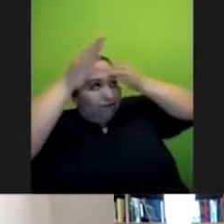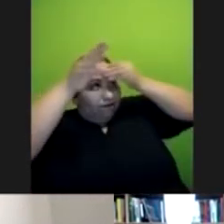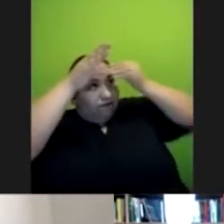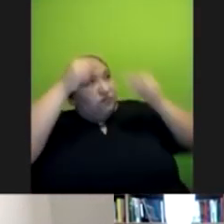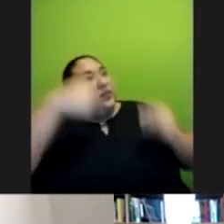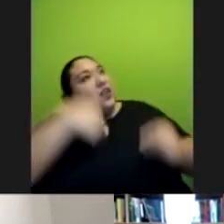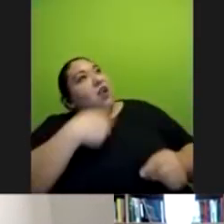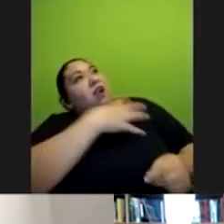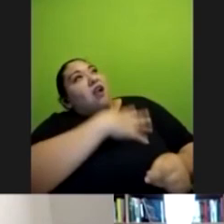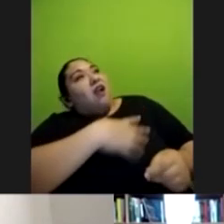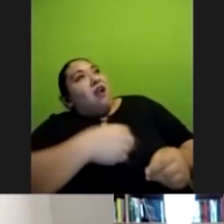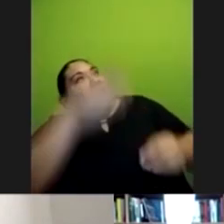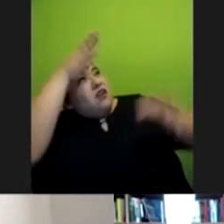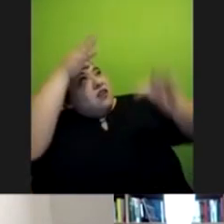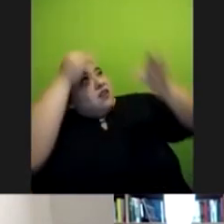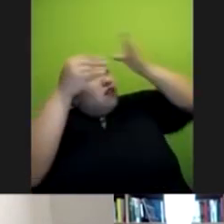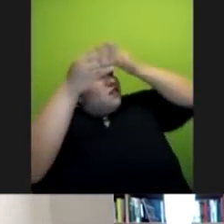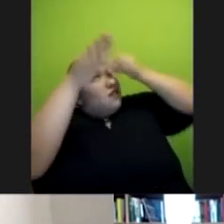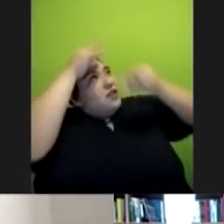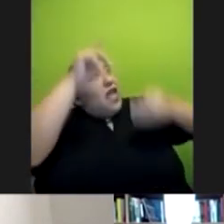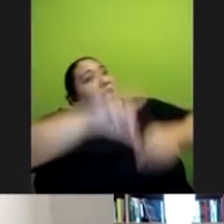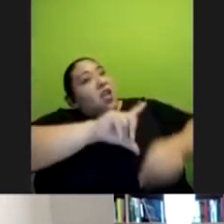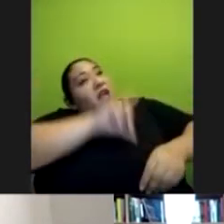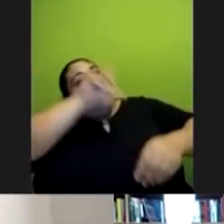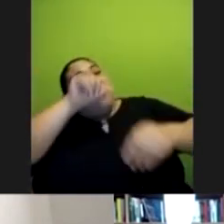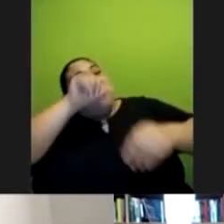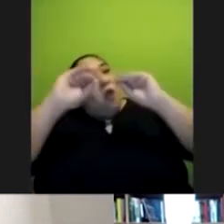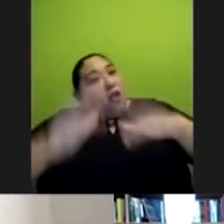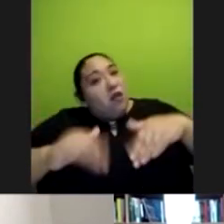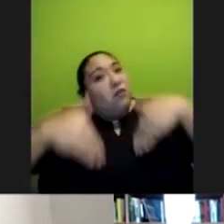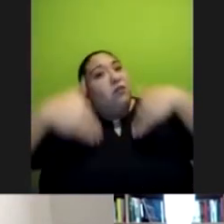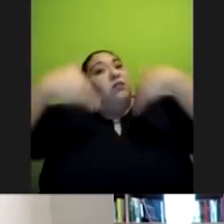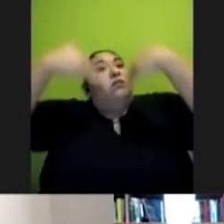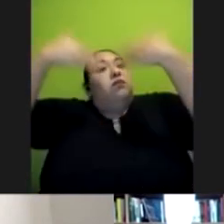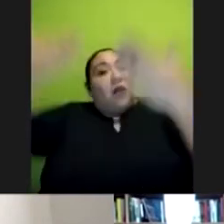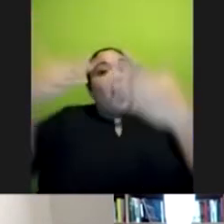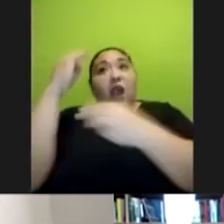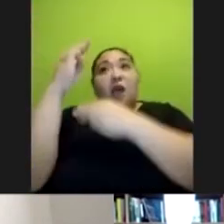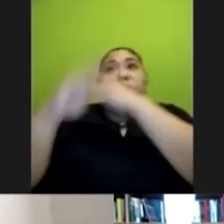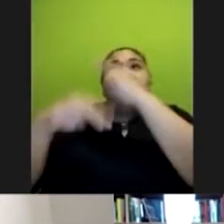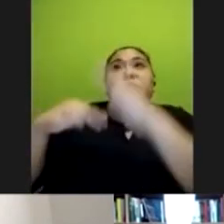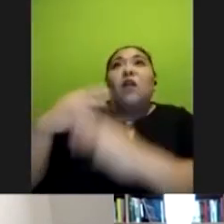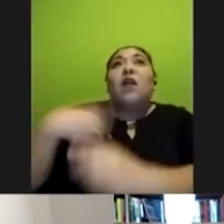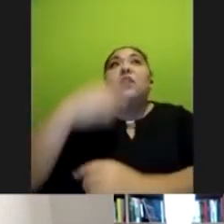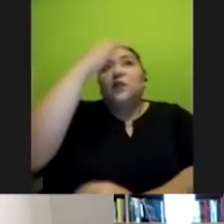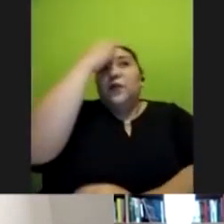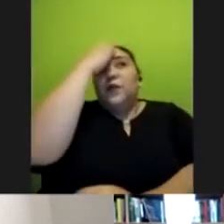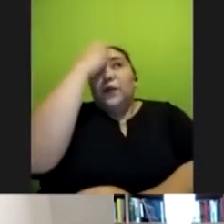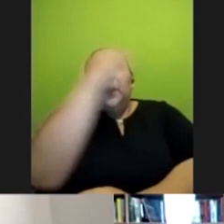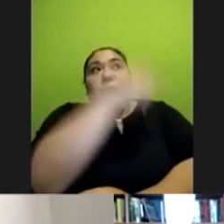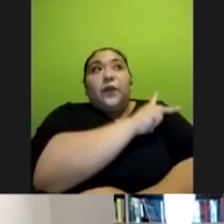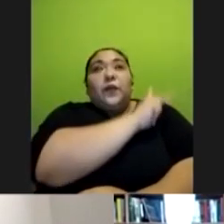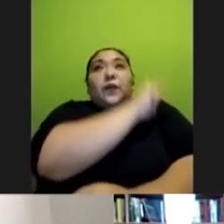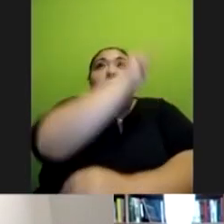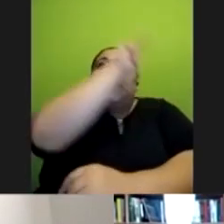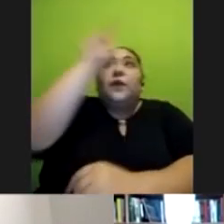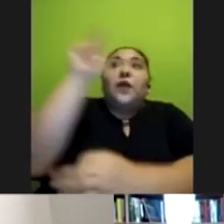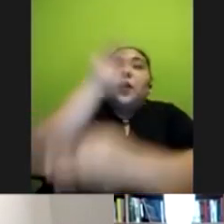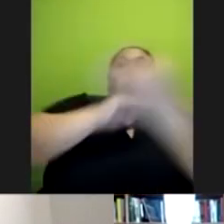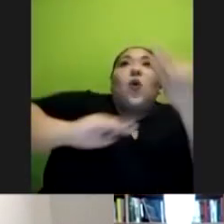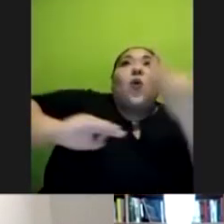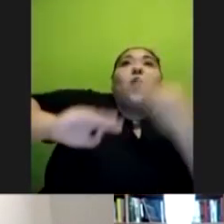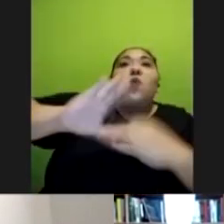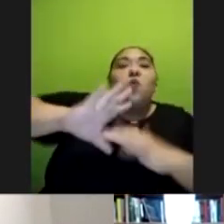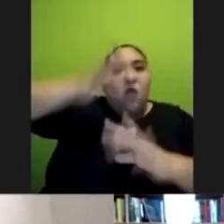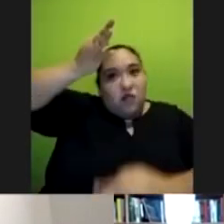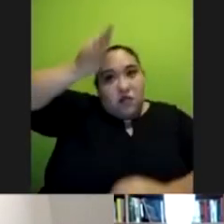está ahí. Entonces, esta parte de poder ser bien cuidados, poder ser aceptados, poder ser queridos, pues es vital para